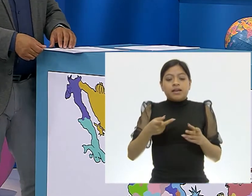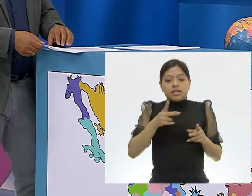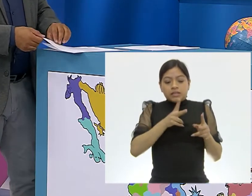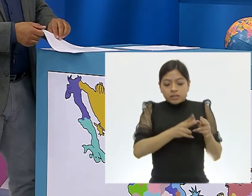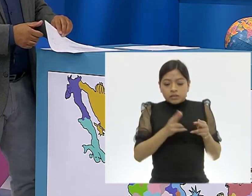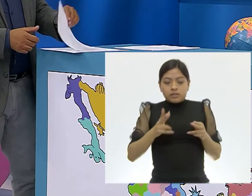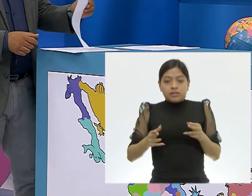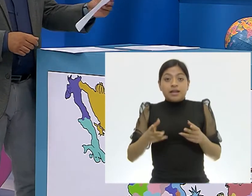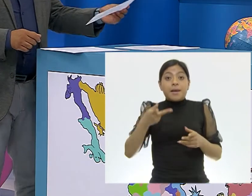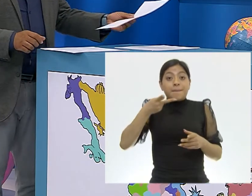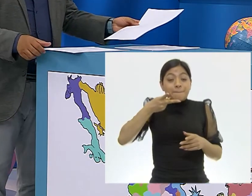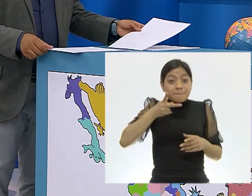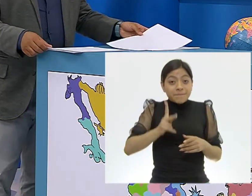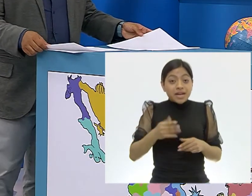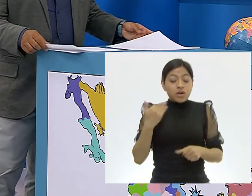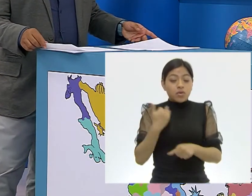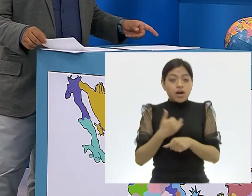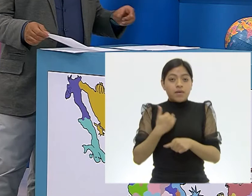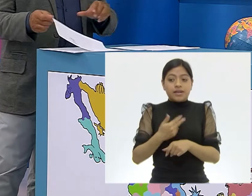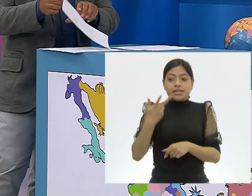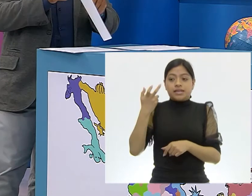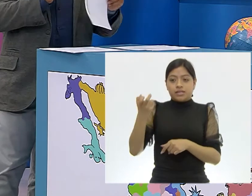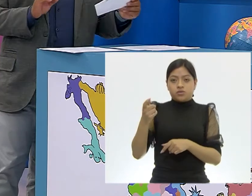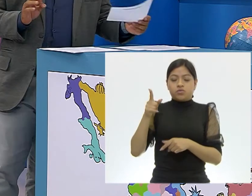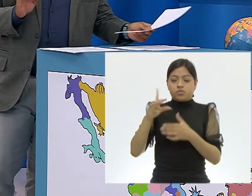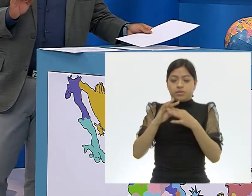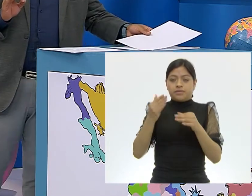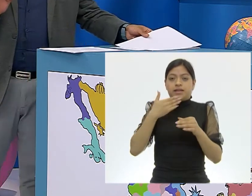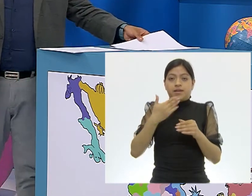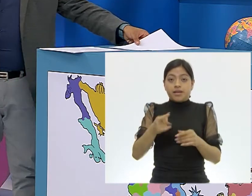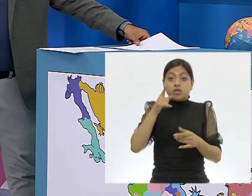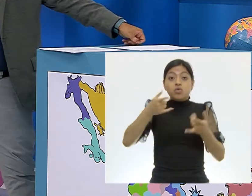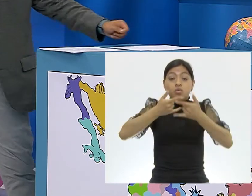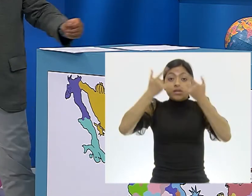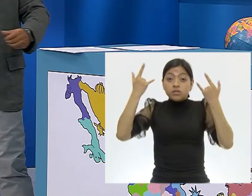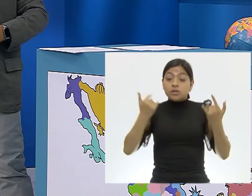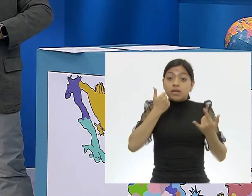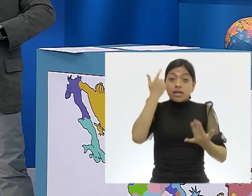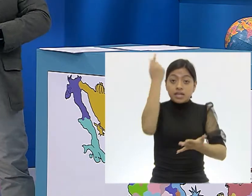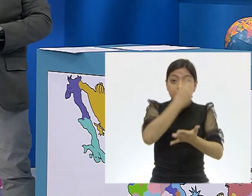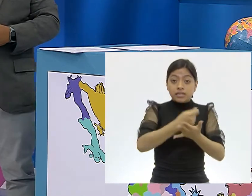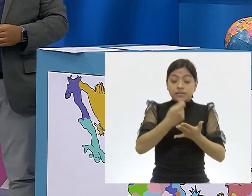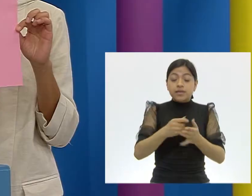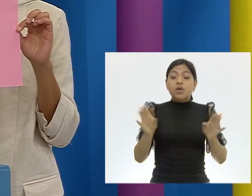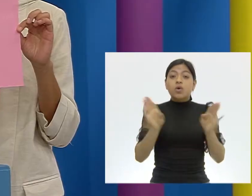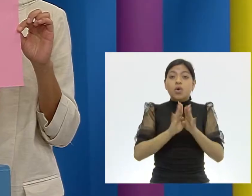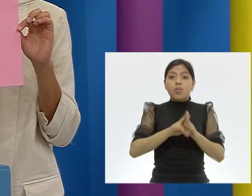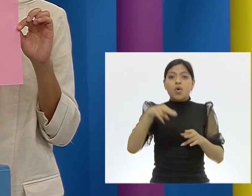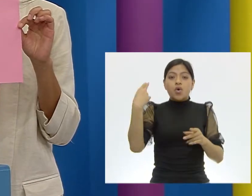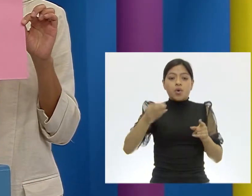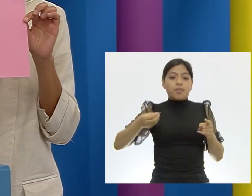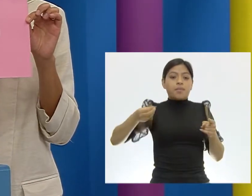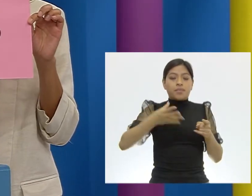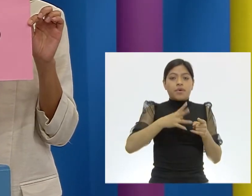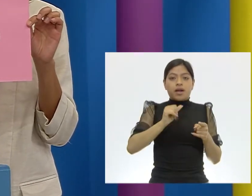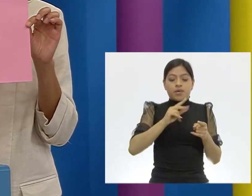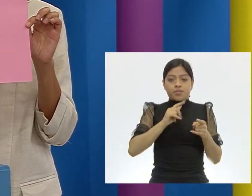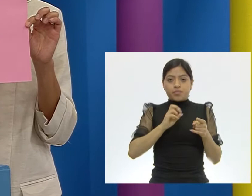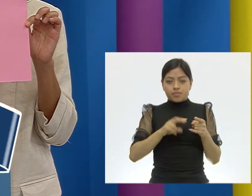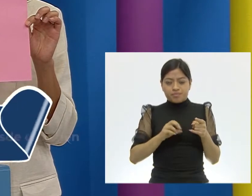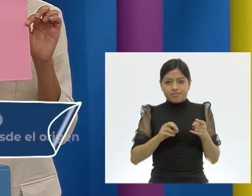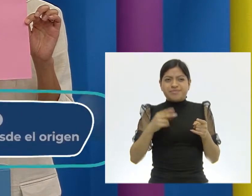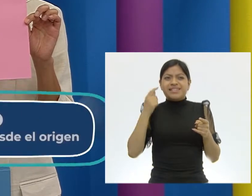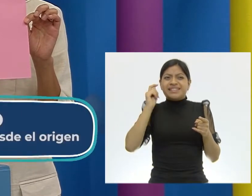que estás comentando, sí, exactamente, la primera manera de escribir historias es una que se llama ab ovo,